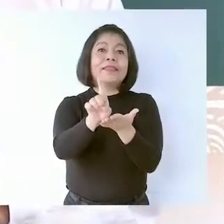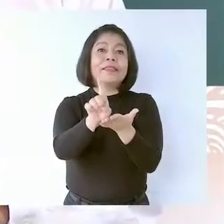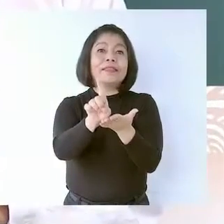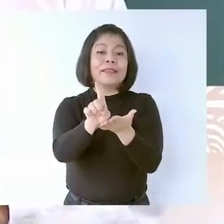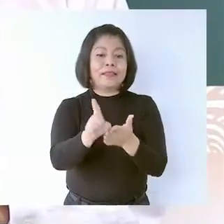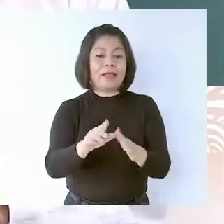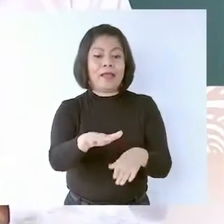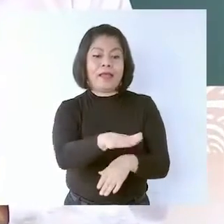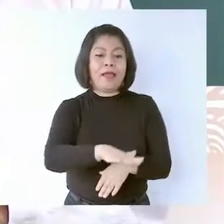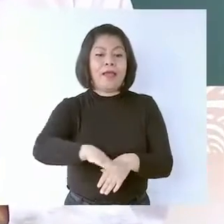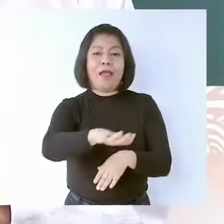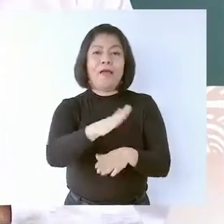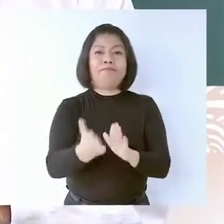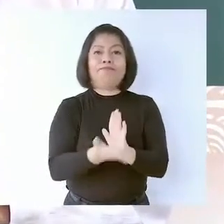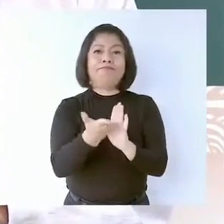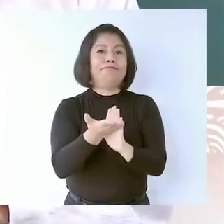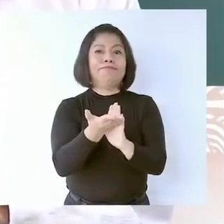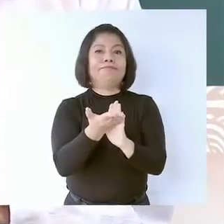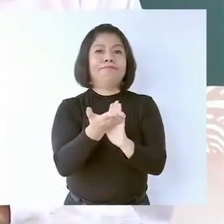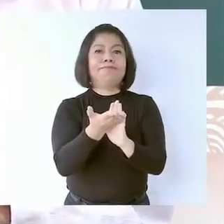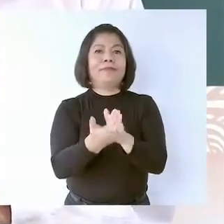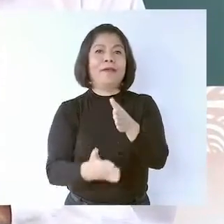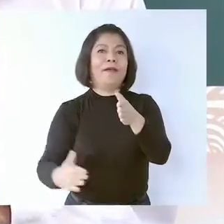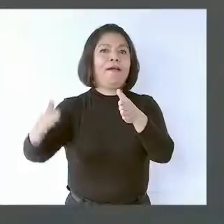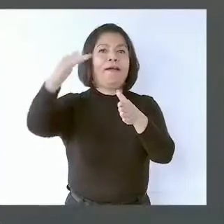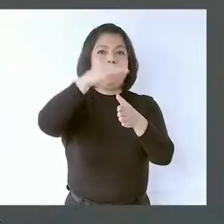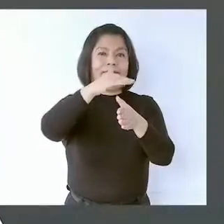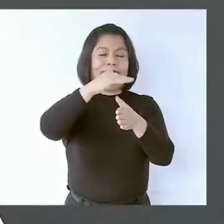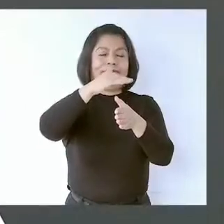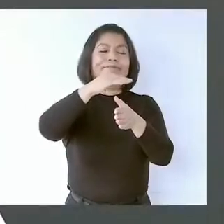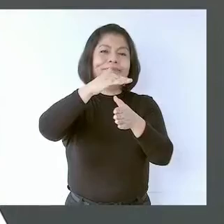arriba, ampliar así